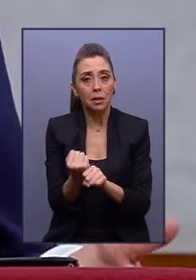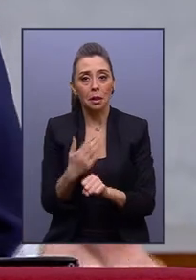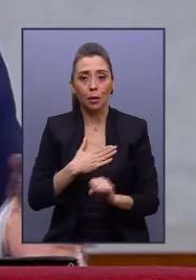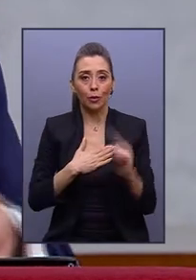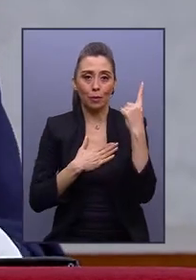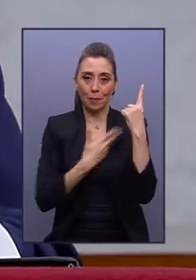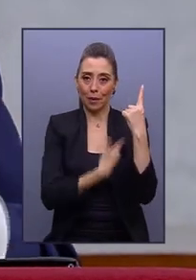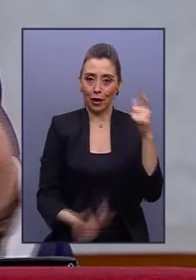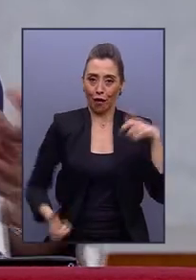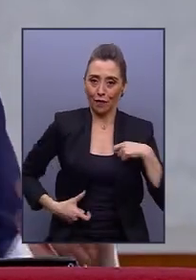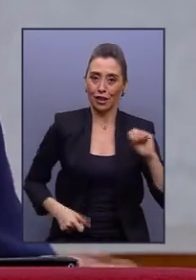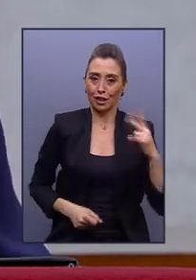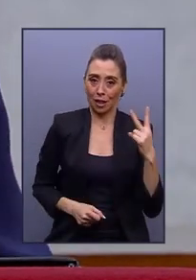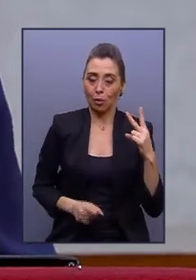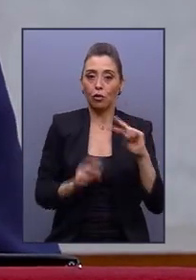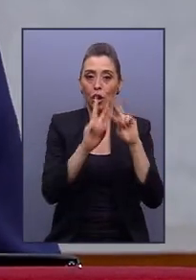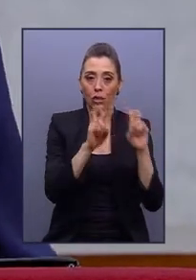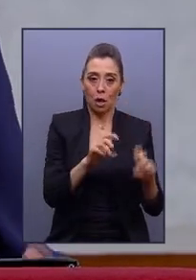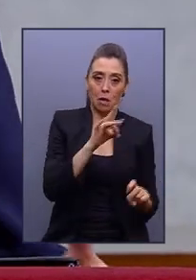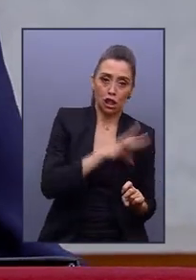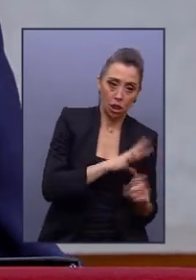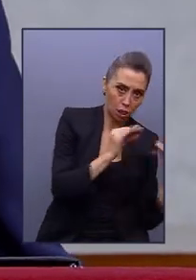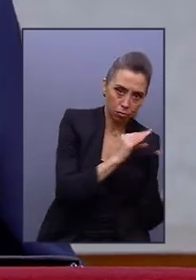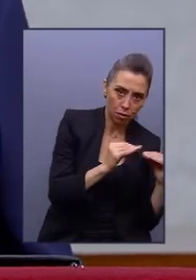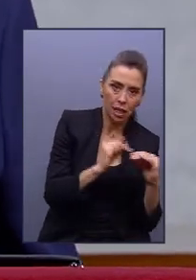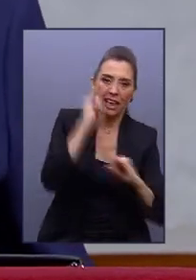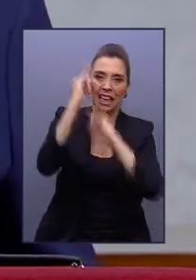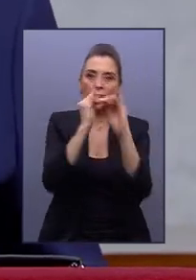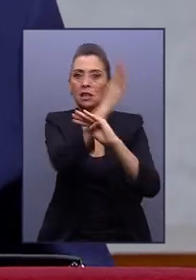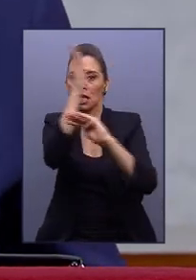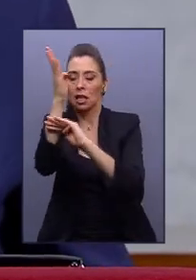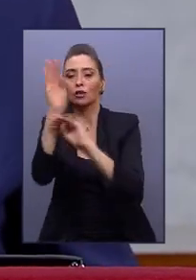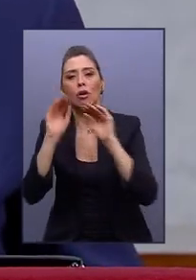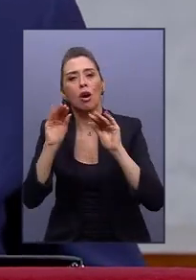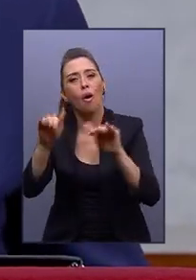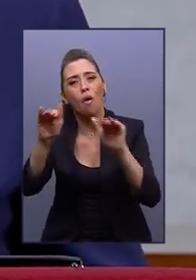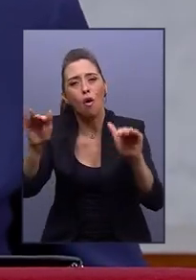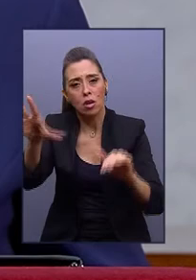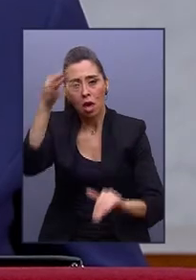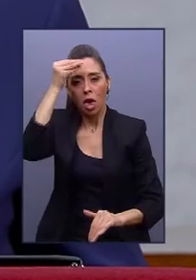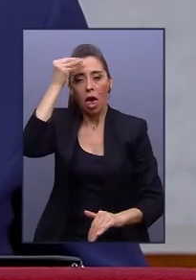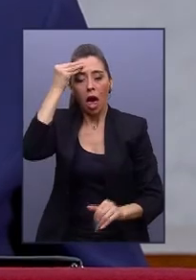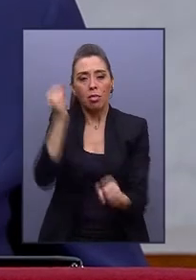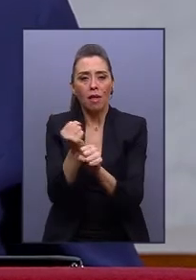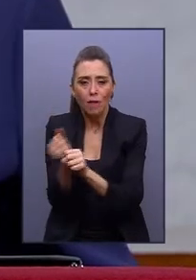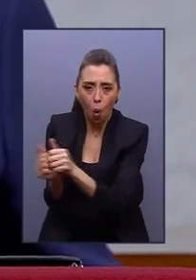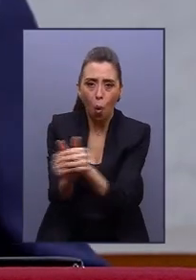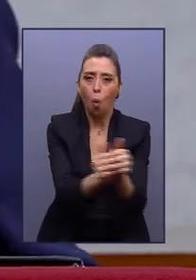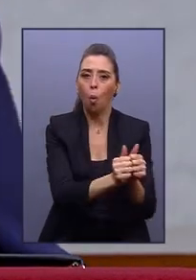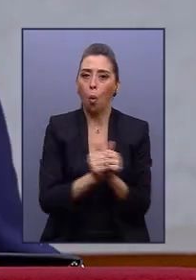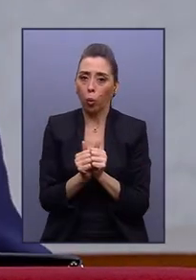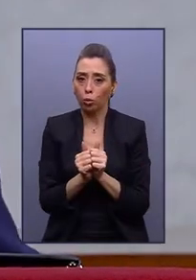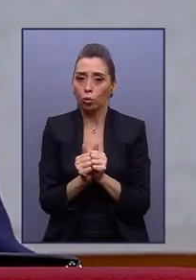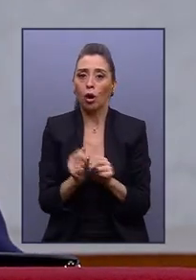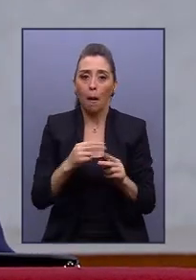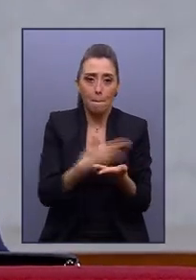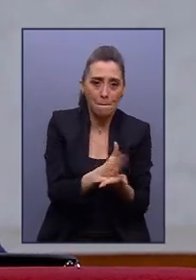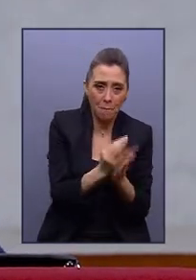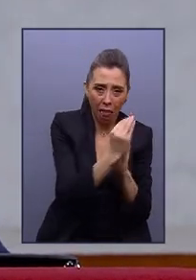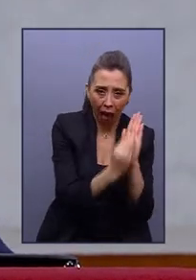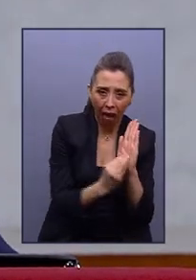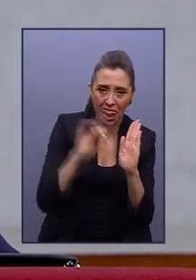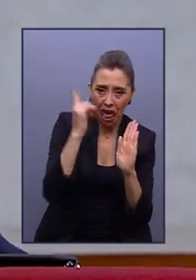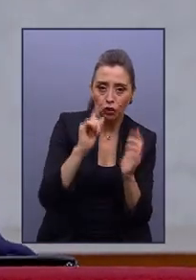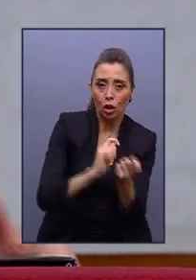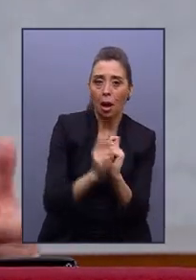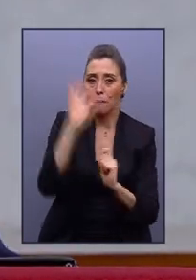primer gobierno como este, en el ámbito nacional e internacional, abogando por la toma de conciencia y por la acción conjunta. Hemos construido planes nacionales de